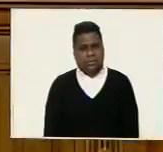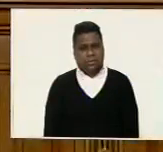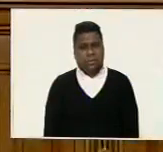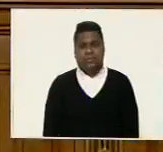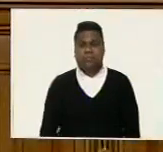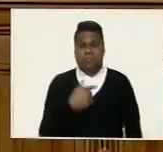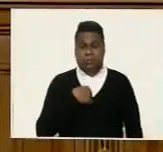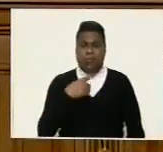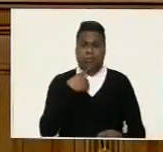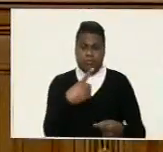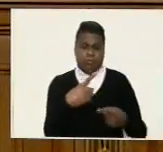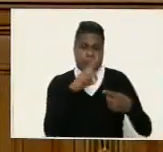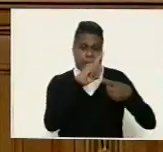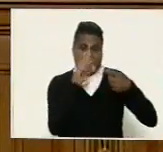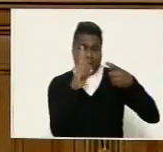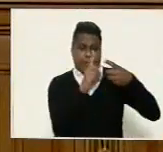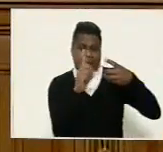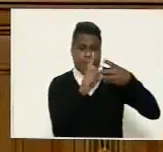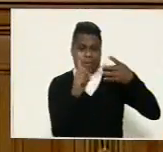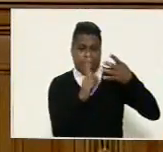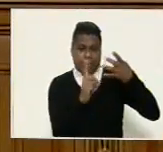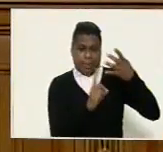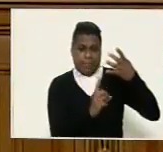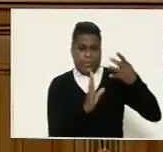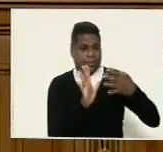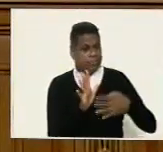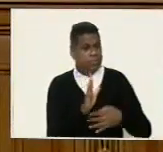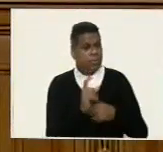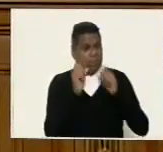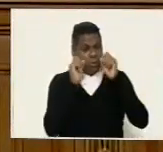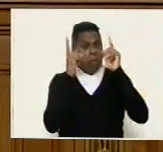de cómo ocurren las cosas en el Táchira que sorprenden al país.